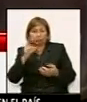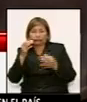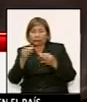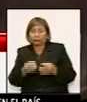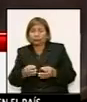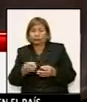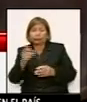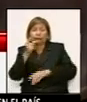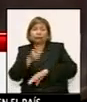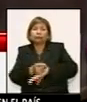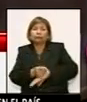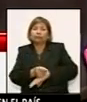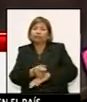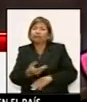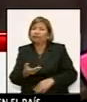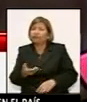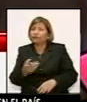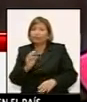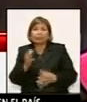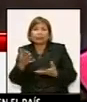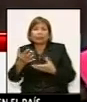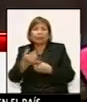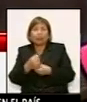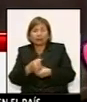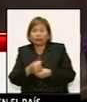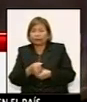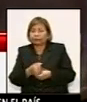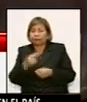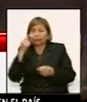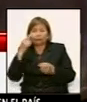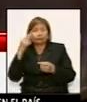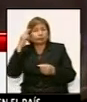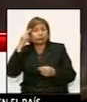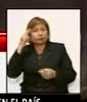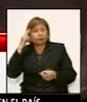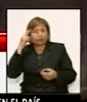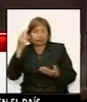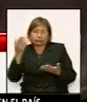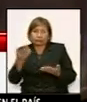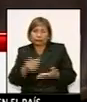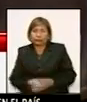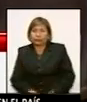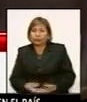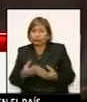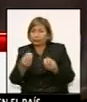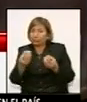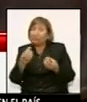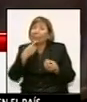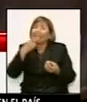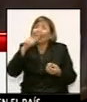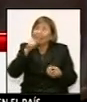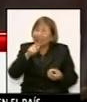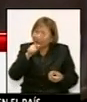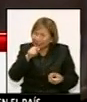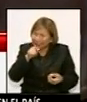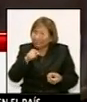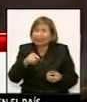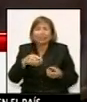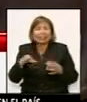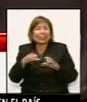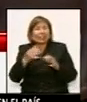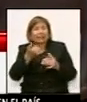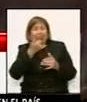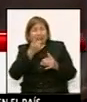sus denuncias, aún no han alcanzado pues el nivel óptimo por muchas razones. Eso hace de que efectivamente hagamos una